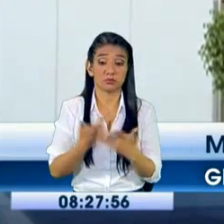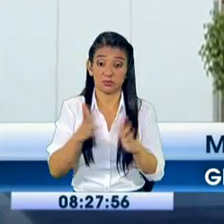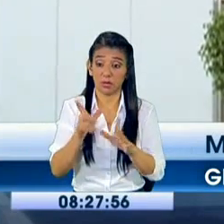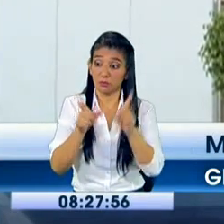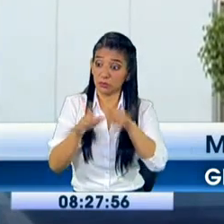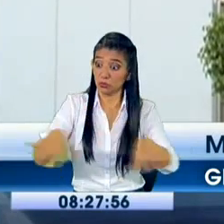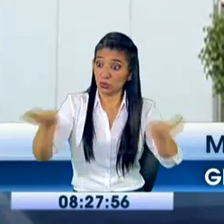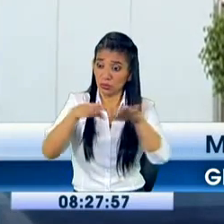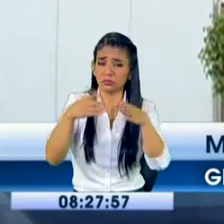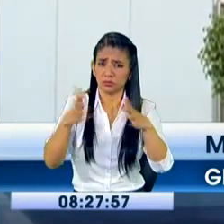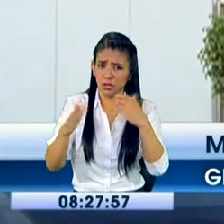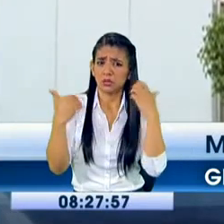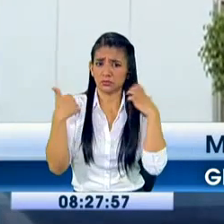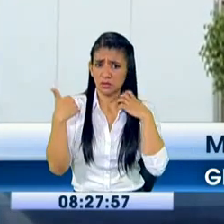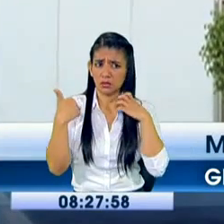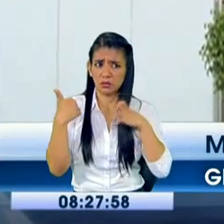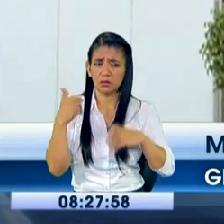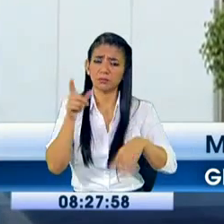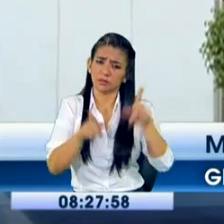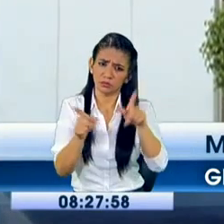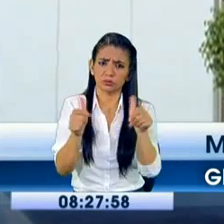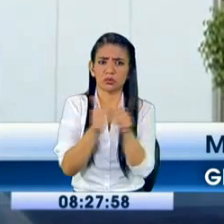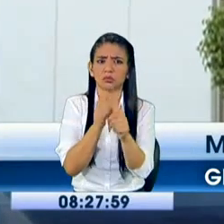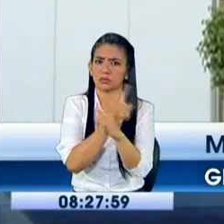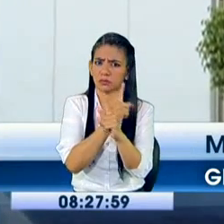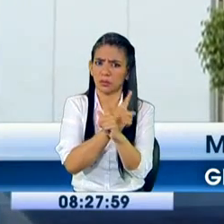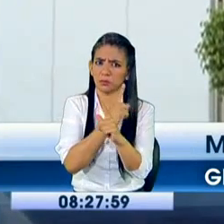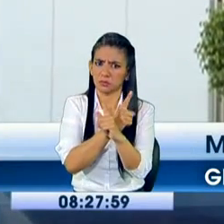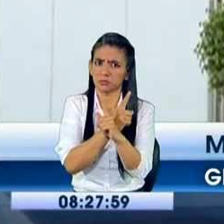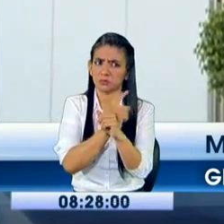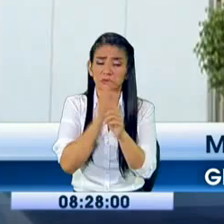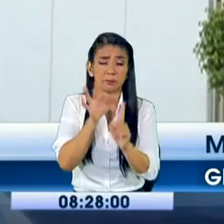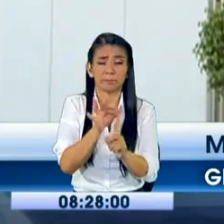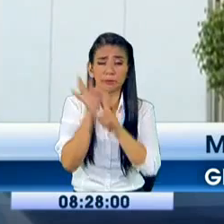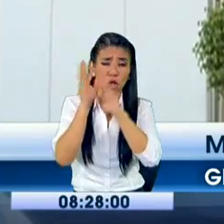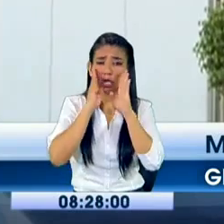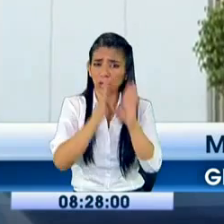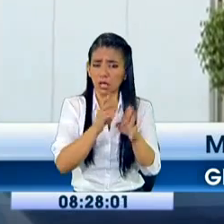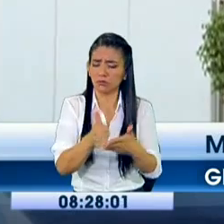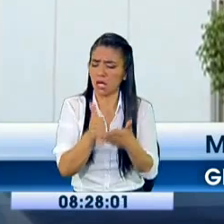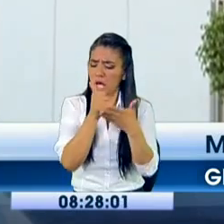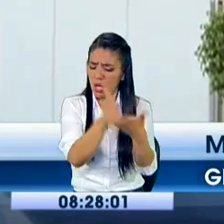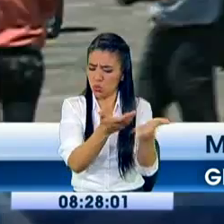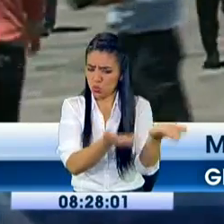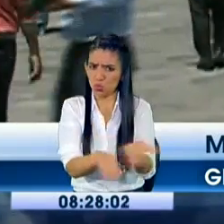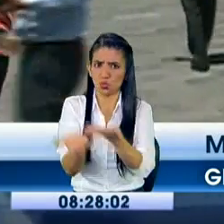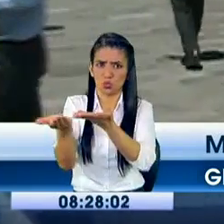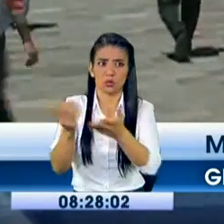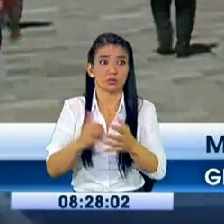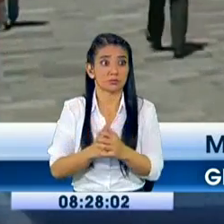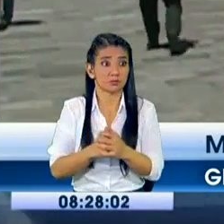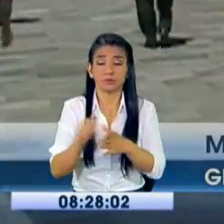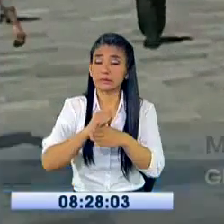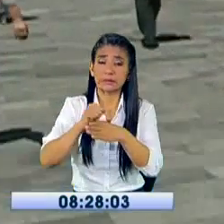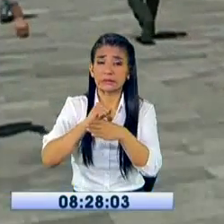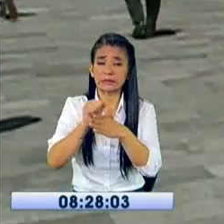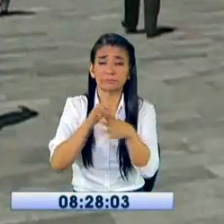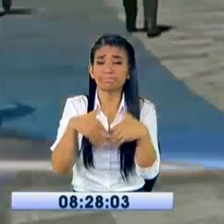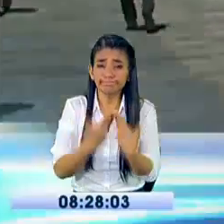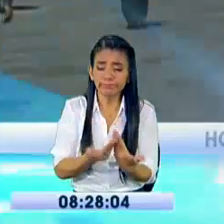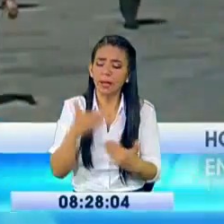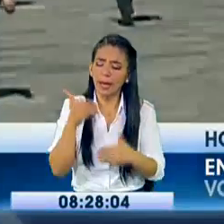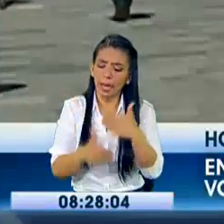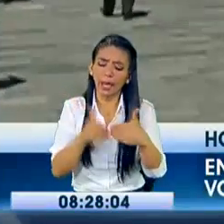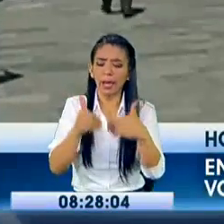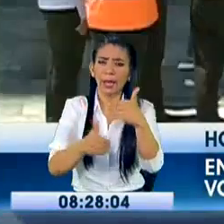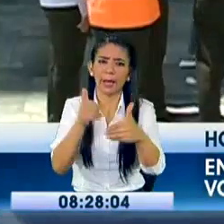tener controles de quiénes están aún dentro del hotel o no, mediante listados que cada uno de los